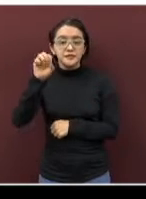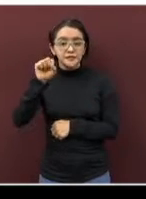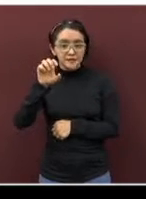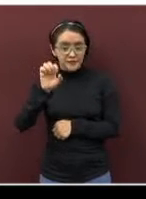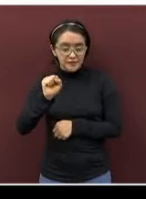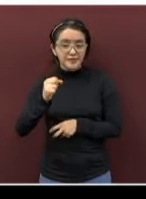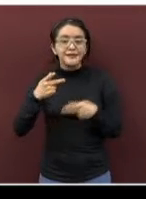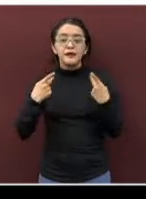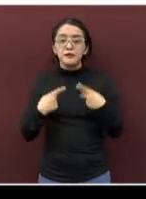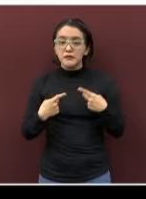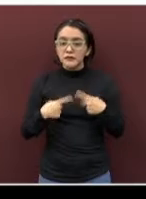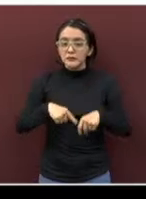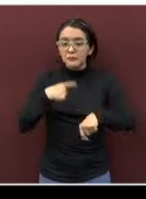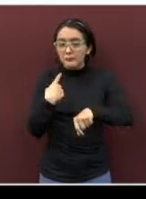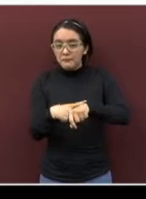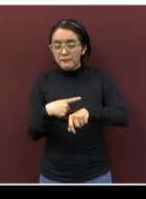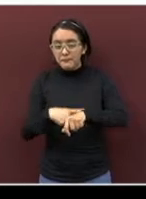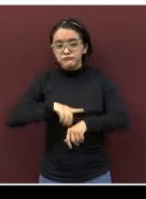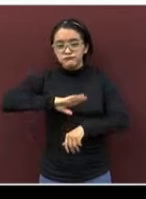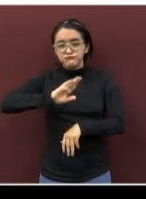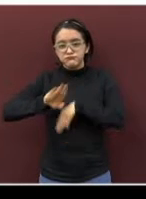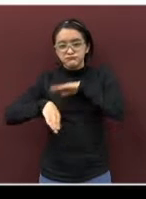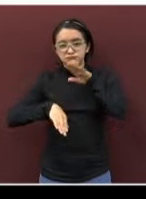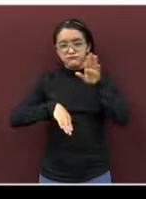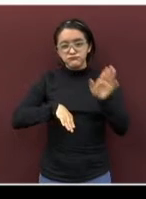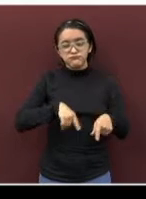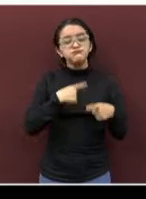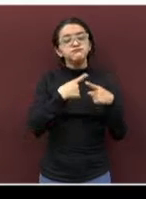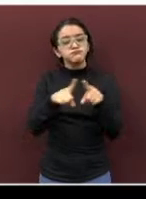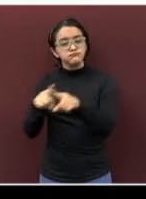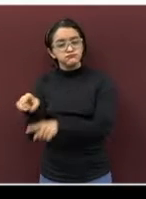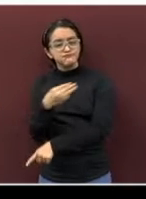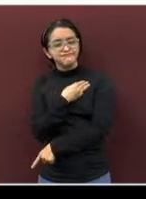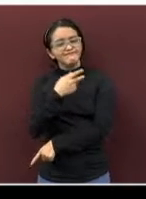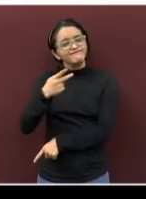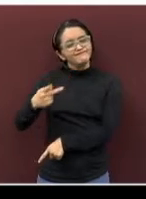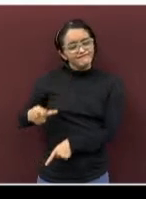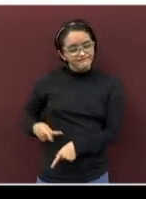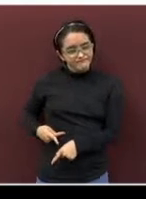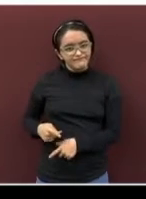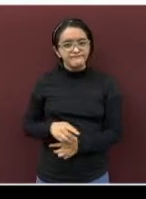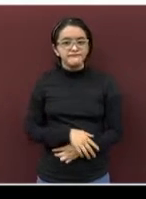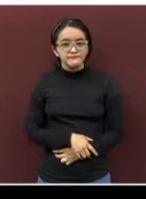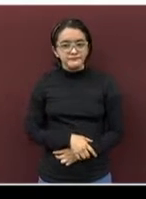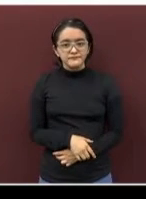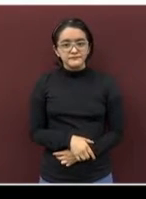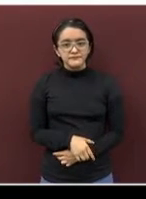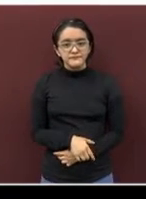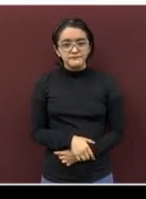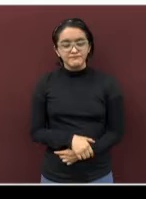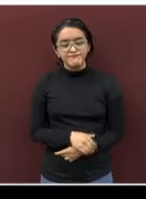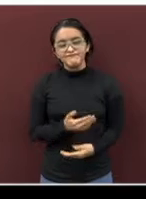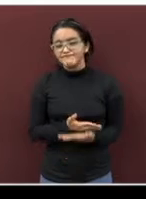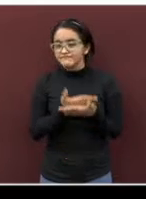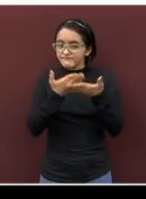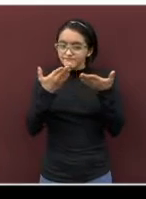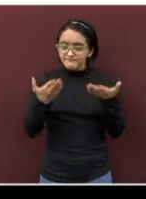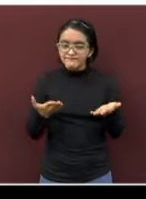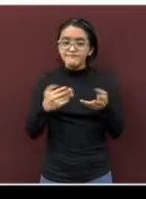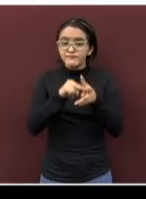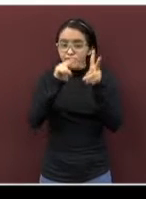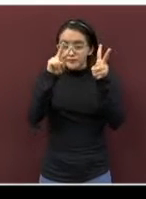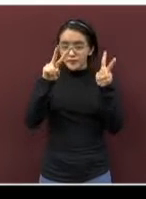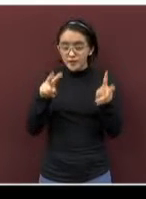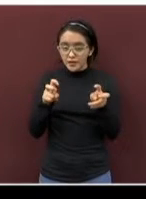enfermos que han fallecido en diferentes municipios de la entidad por lo que respecta a los casos